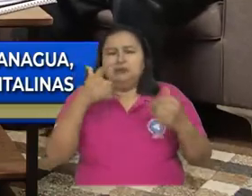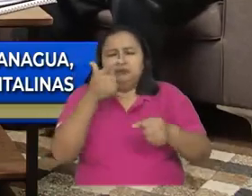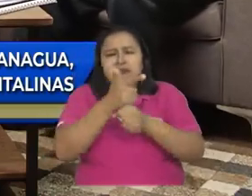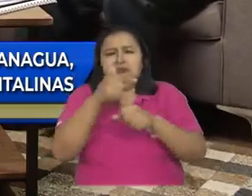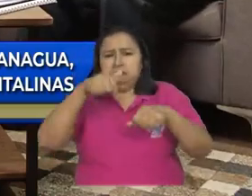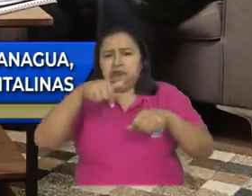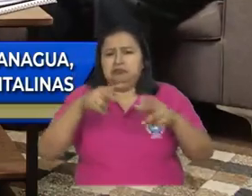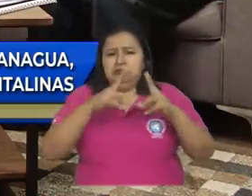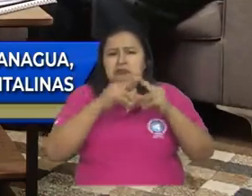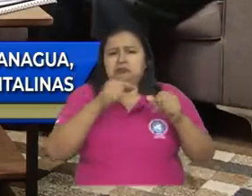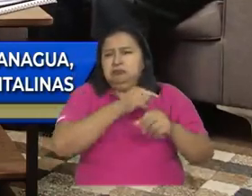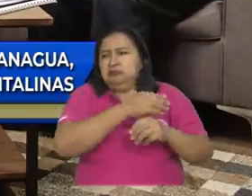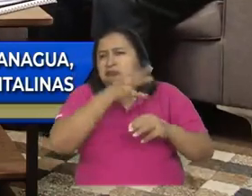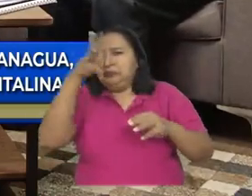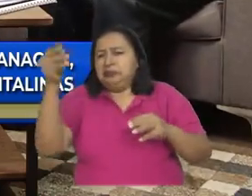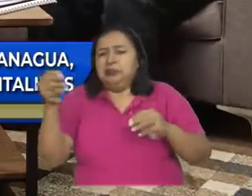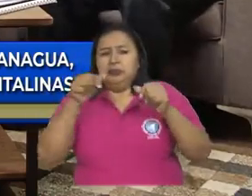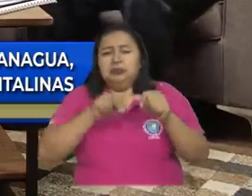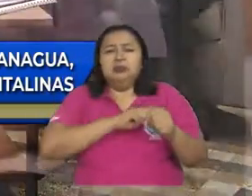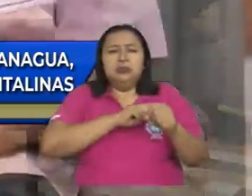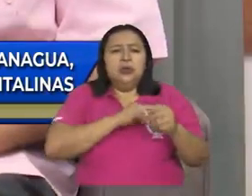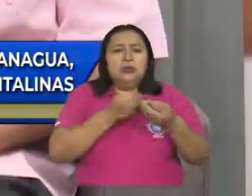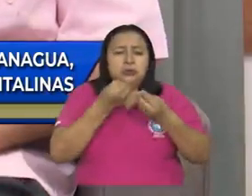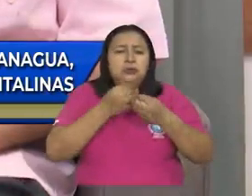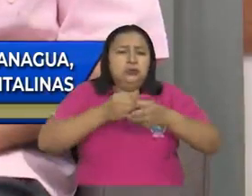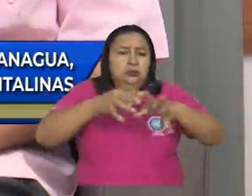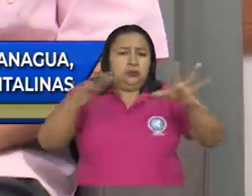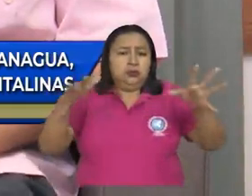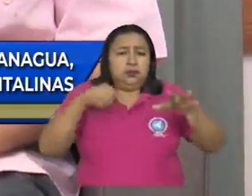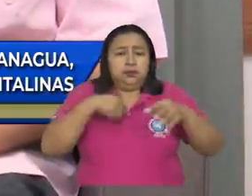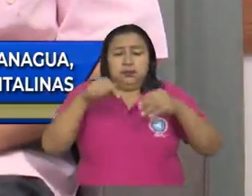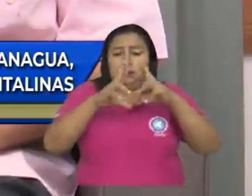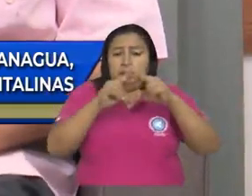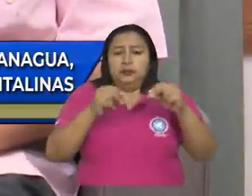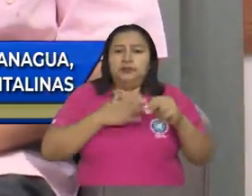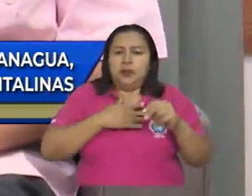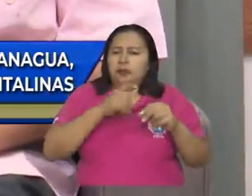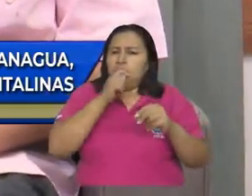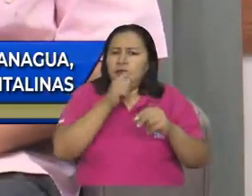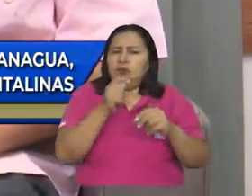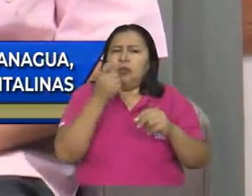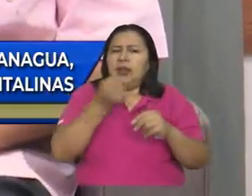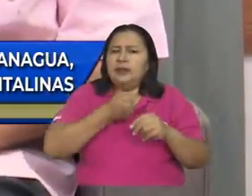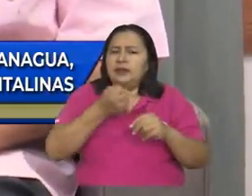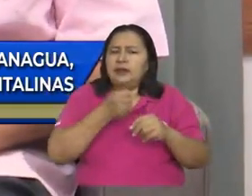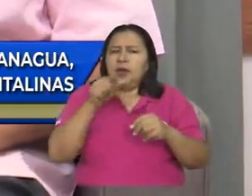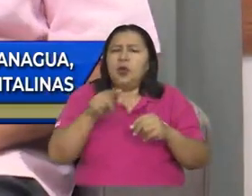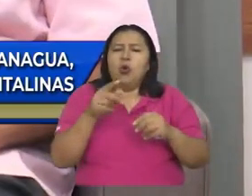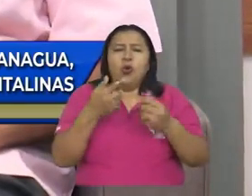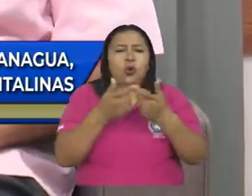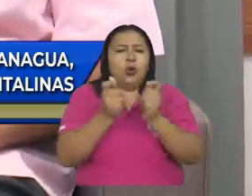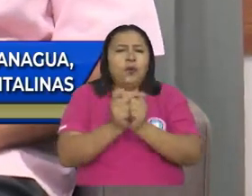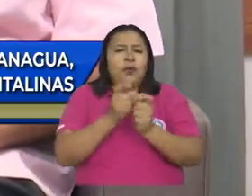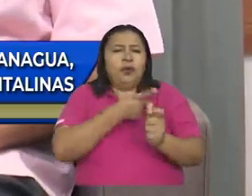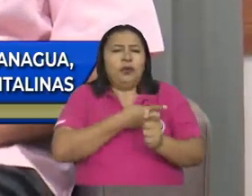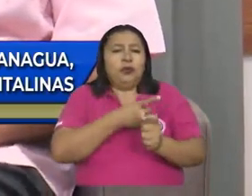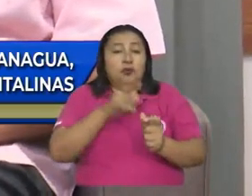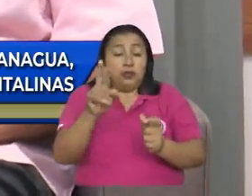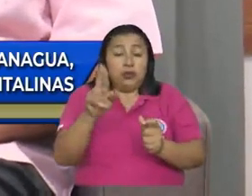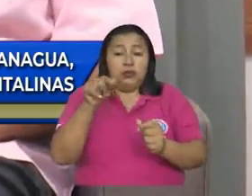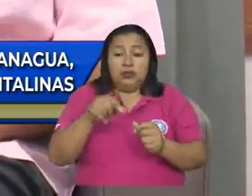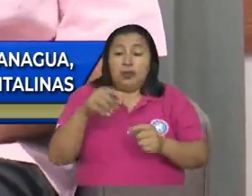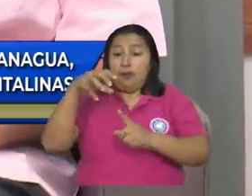Nicaragua. Hay bastante proyección del país. A mí me encantó una entrevista, un grupo de puertorriqueños que andaban veraneando en Pochomil